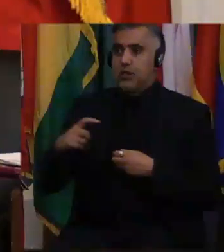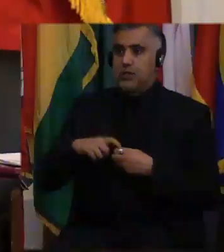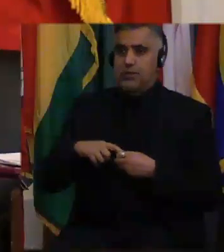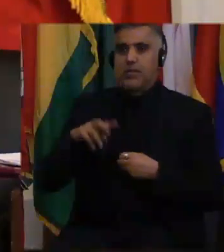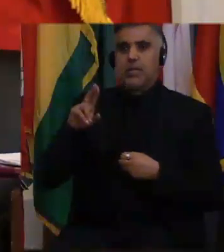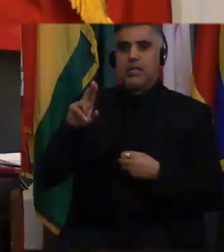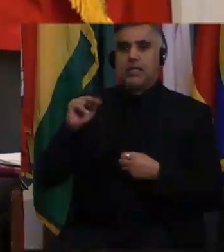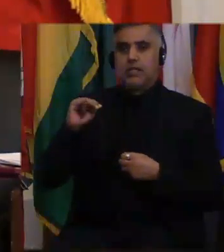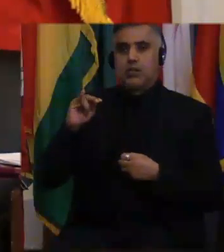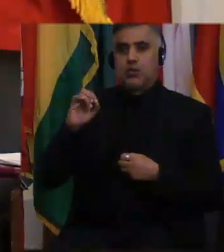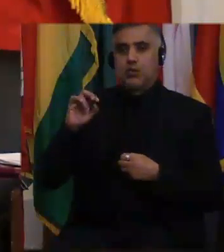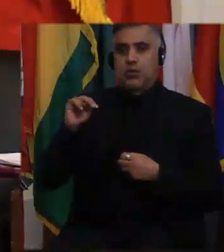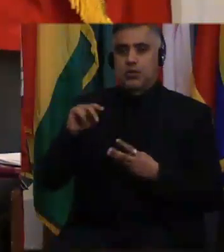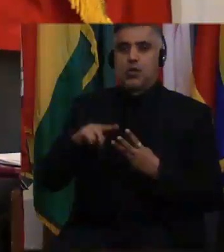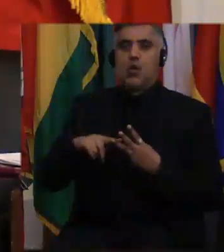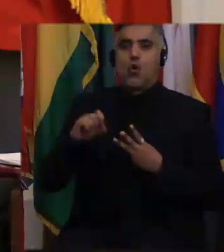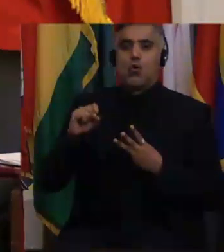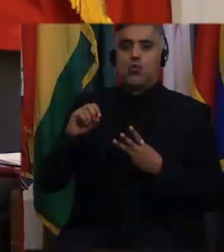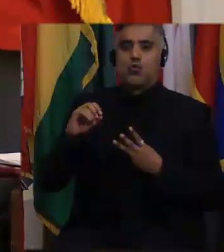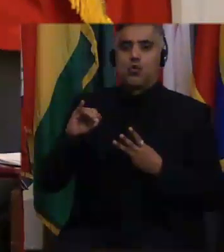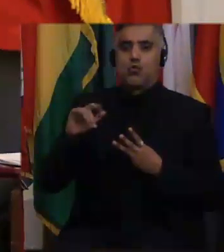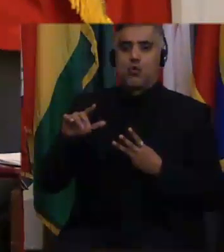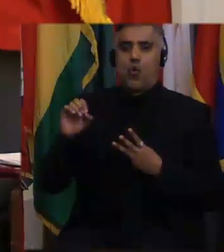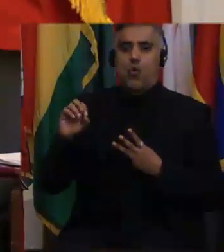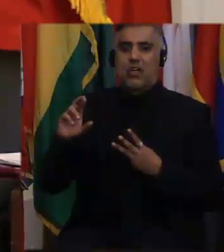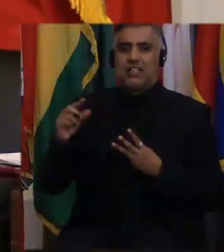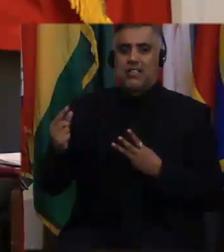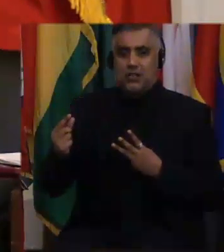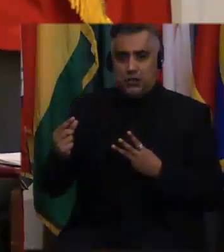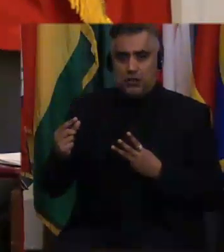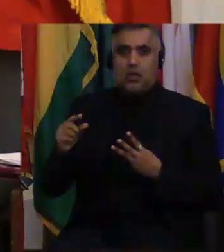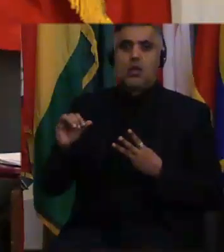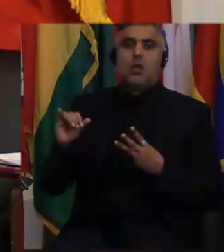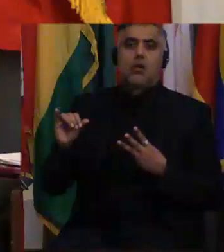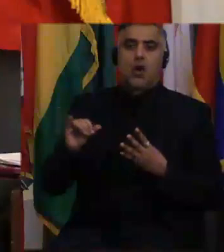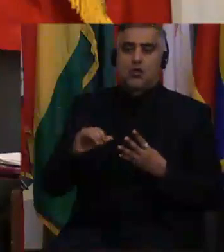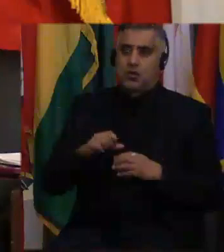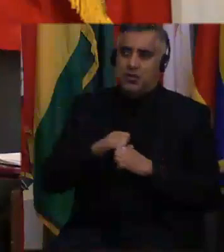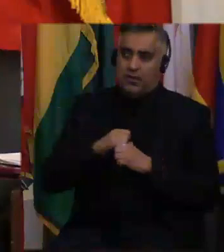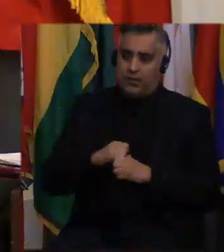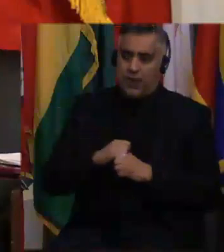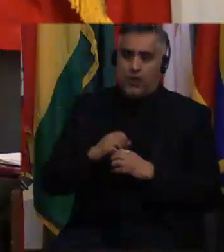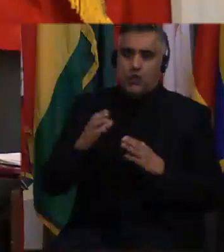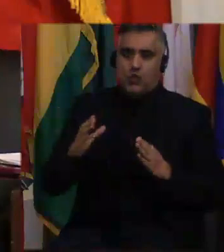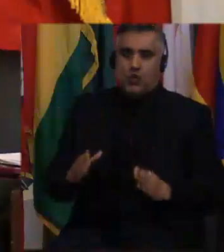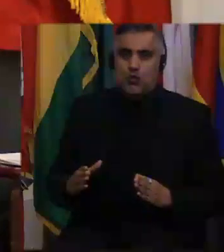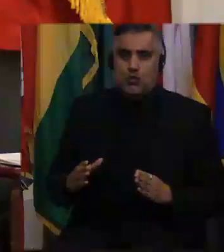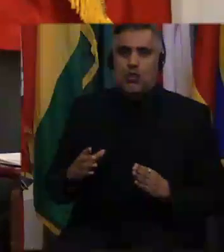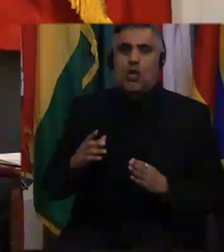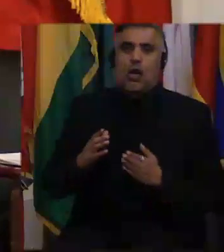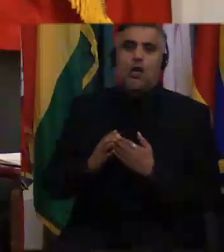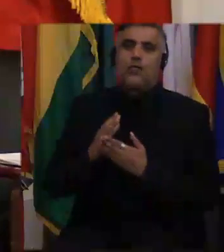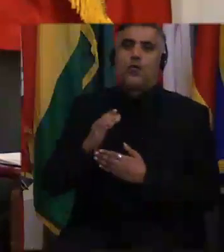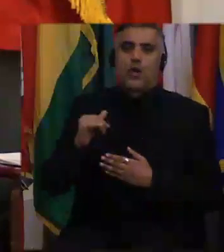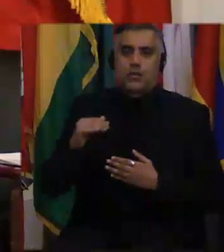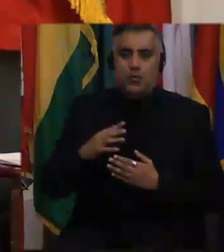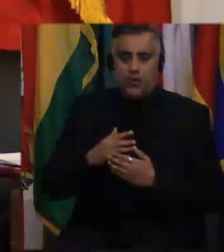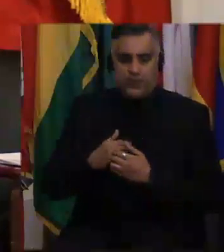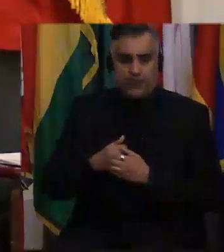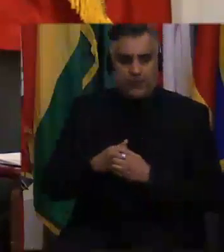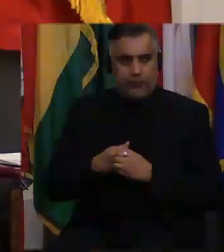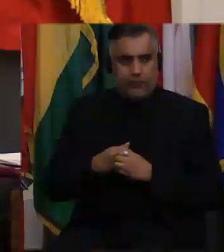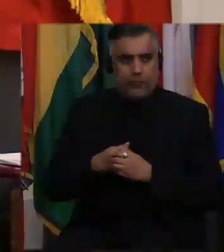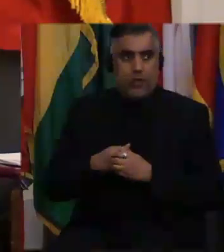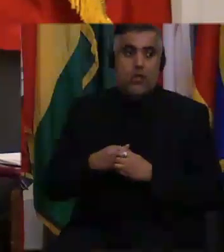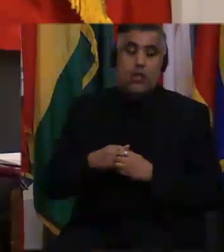en organizaciones sociales y también a las defensoras de derechos de las mujeres. Entonces, si partimos de ese concepto amplio,